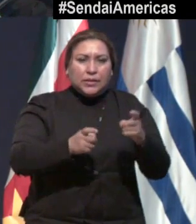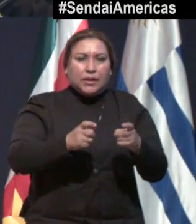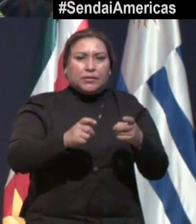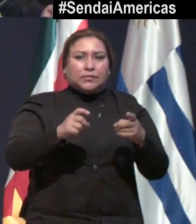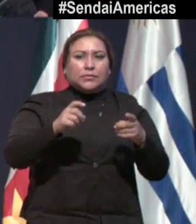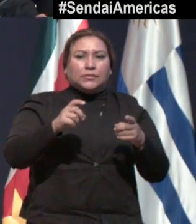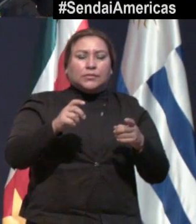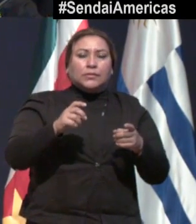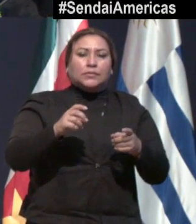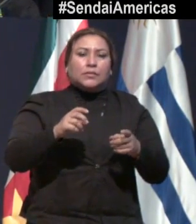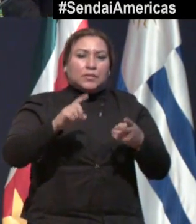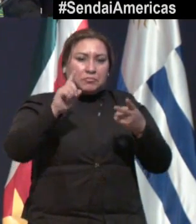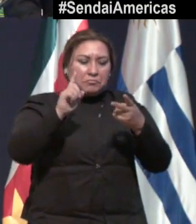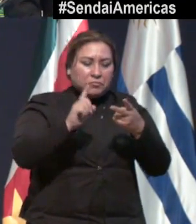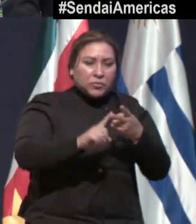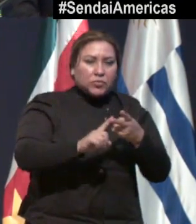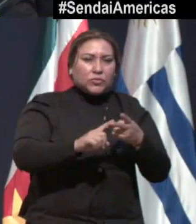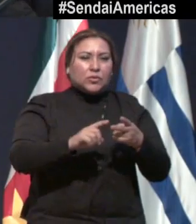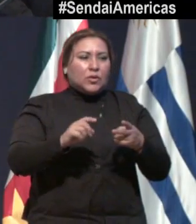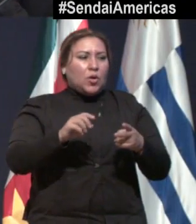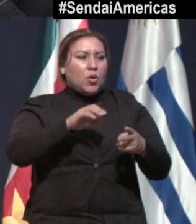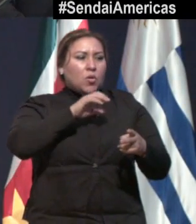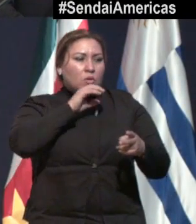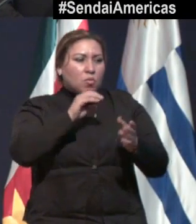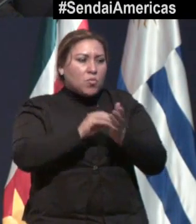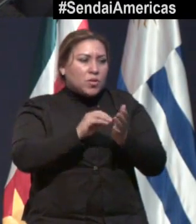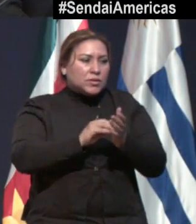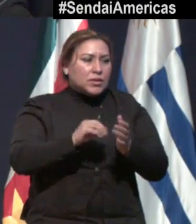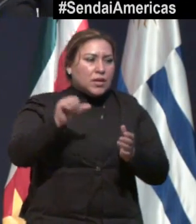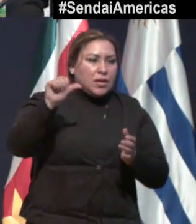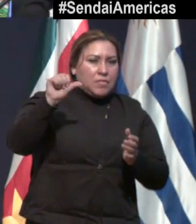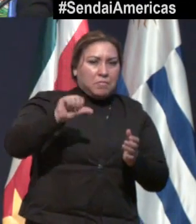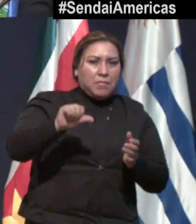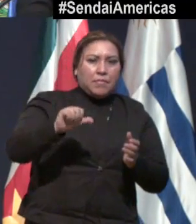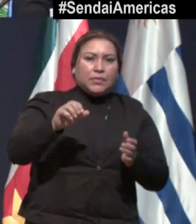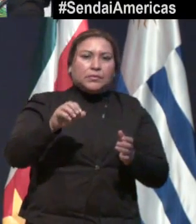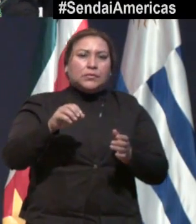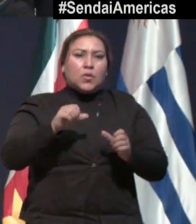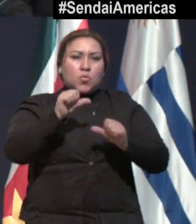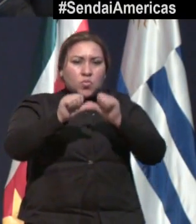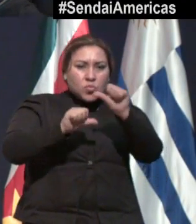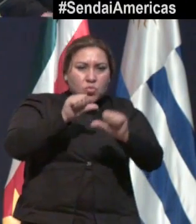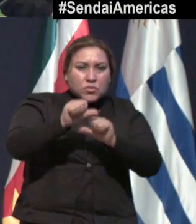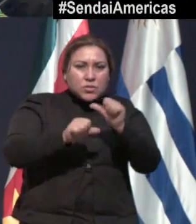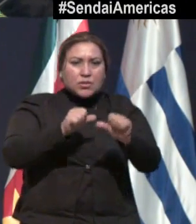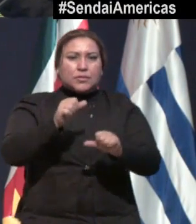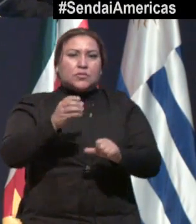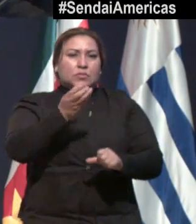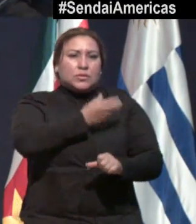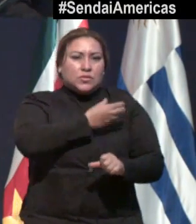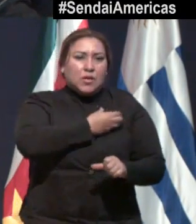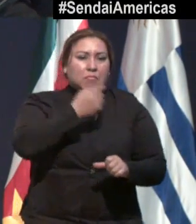panel que tratará sobre el rol de los mecanismos de coordinación nacionales para el seguimiento de